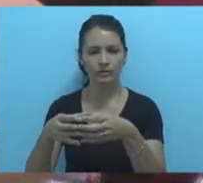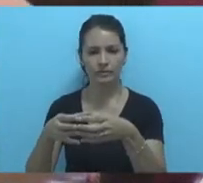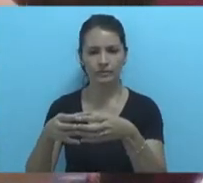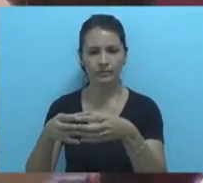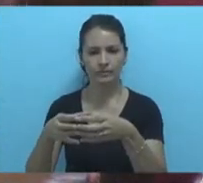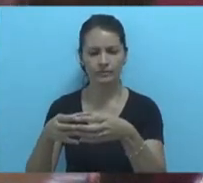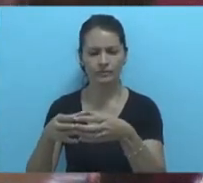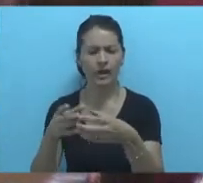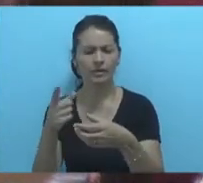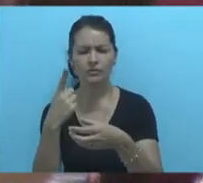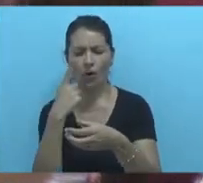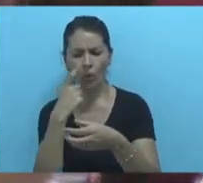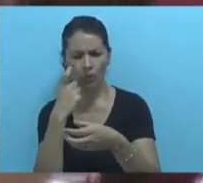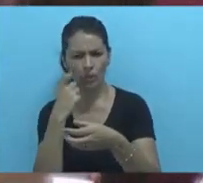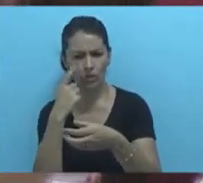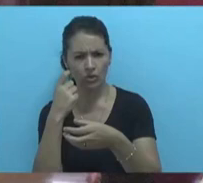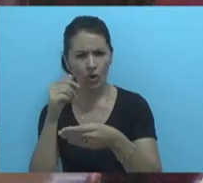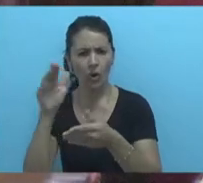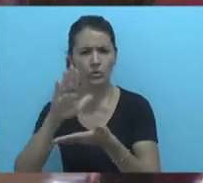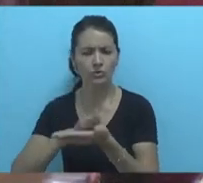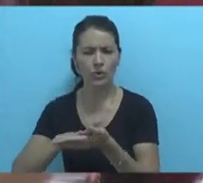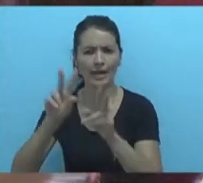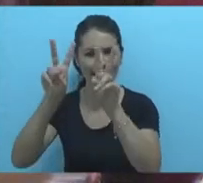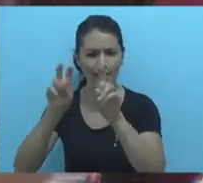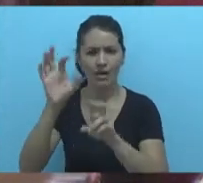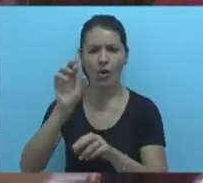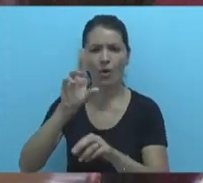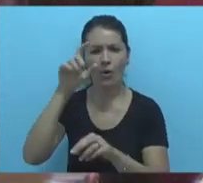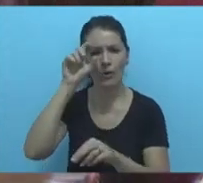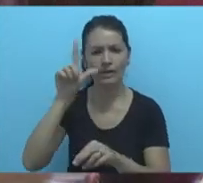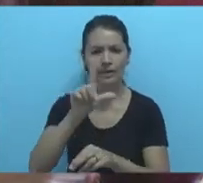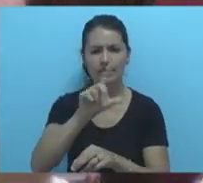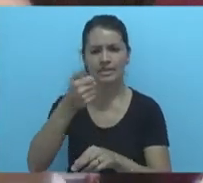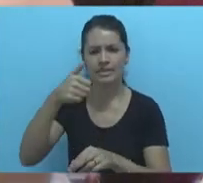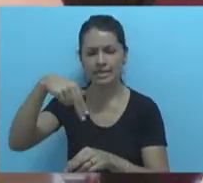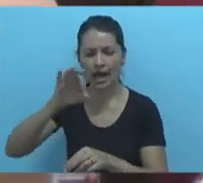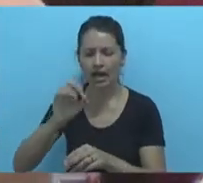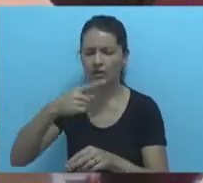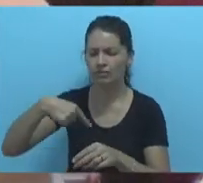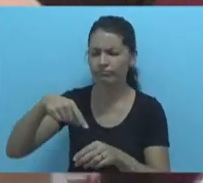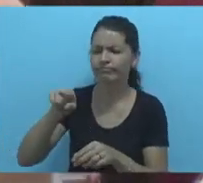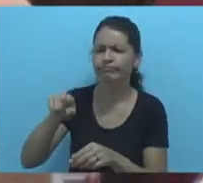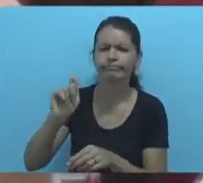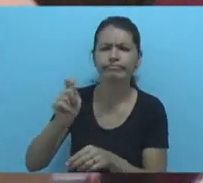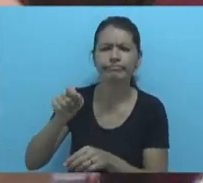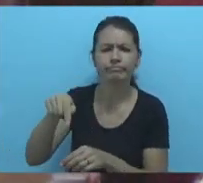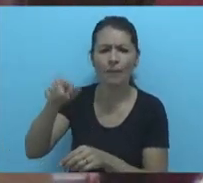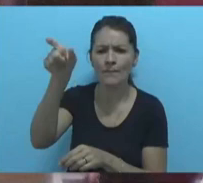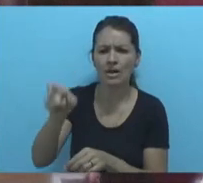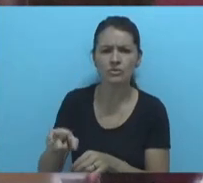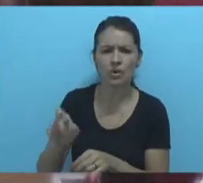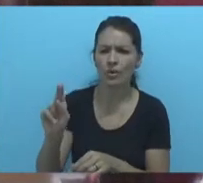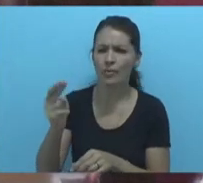de Seguimiento del caso Orellano, este joven que